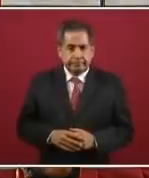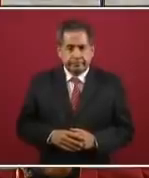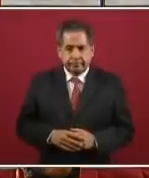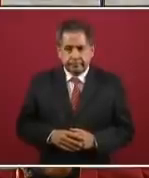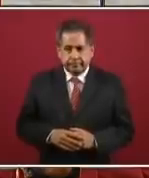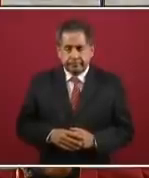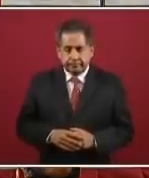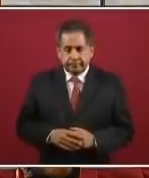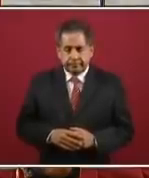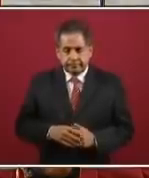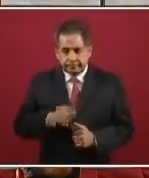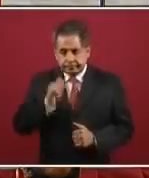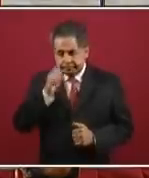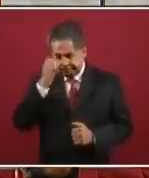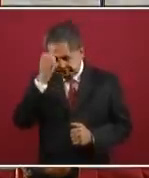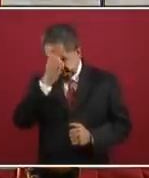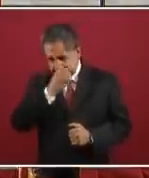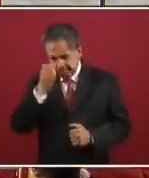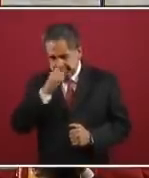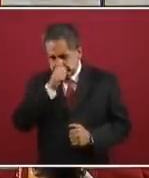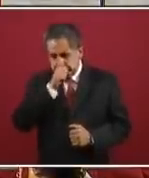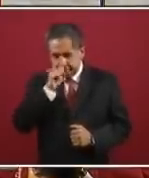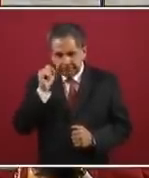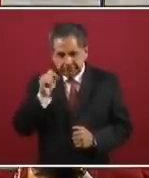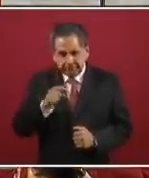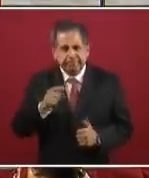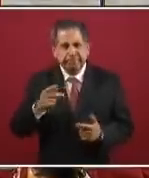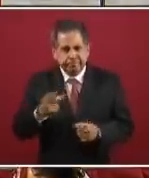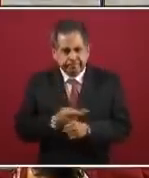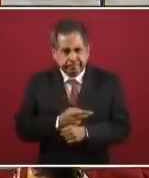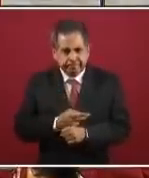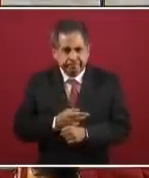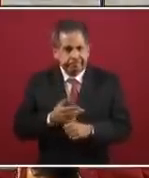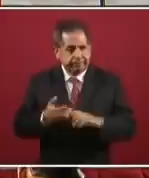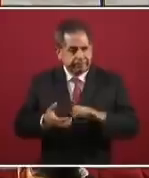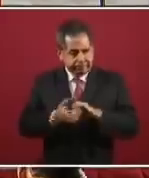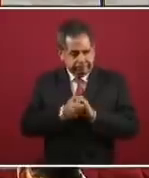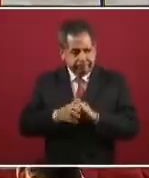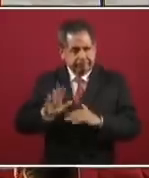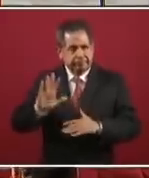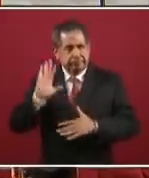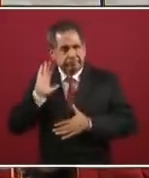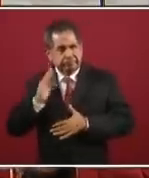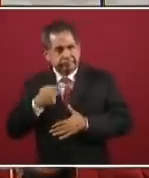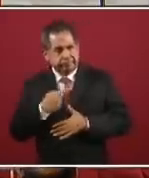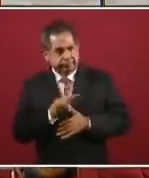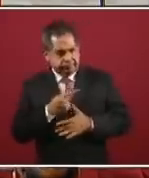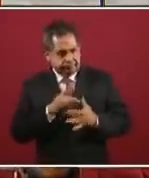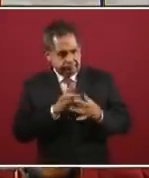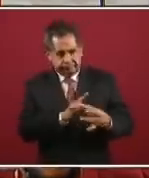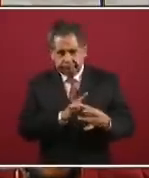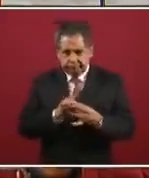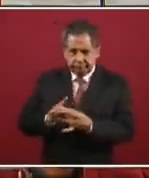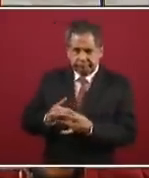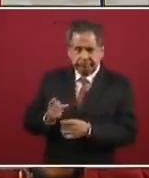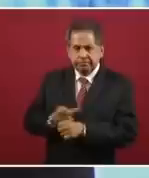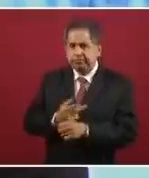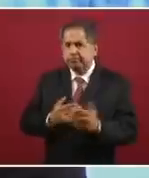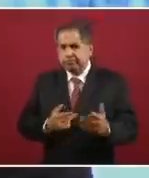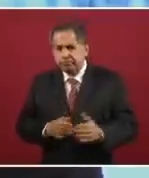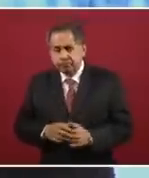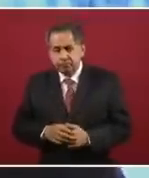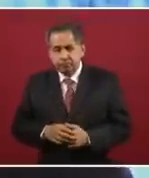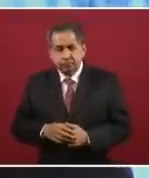Se revisó también, bueno, ¿qué ha pasado con los compromisos de cooperación por parte de los Estados Unidos? A